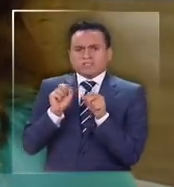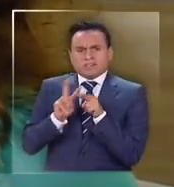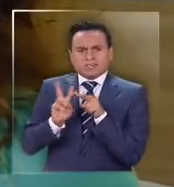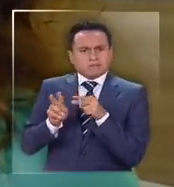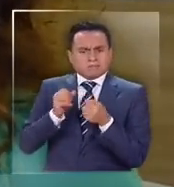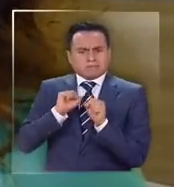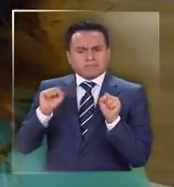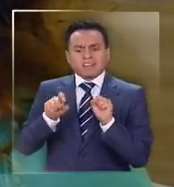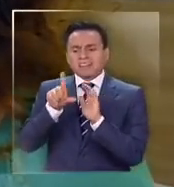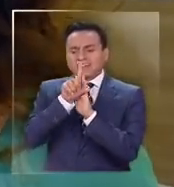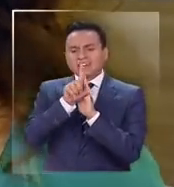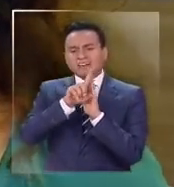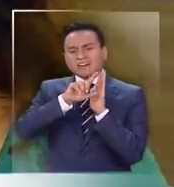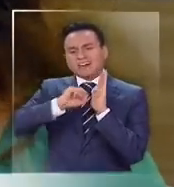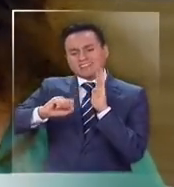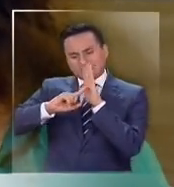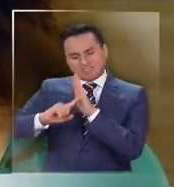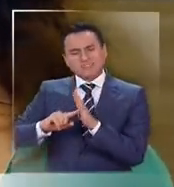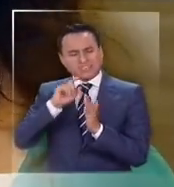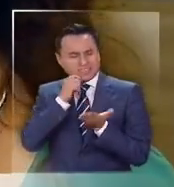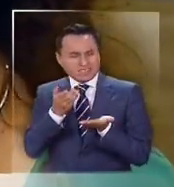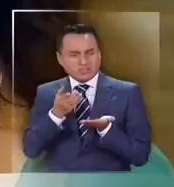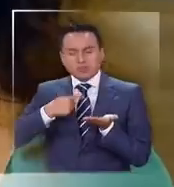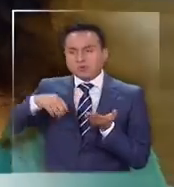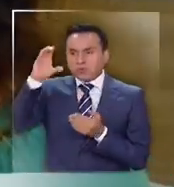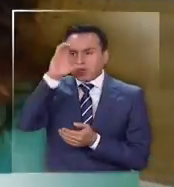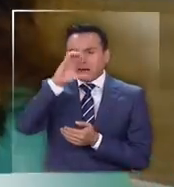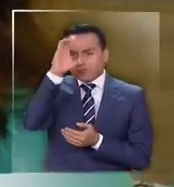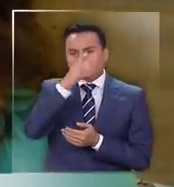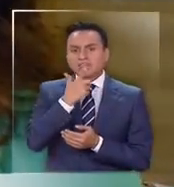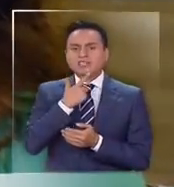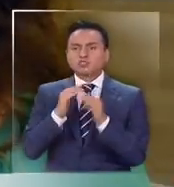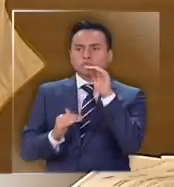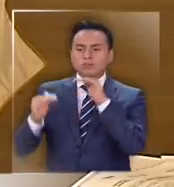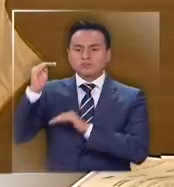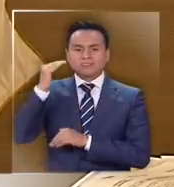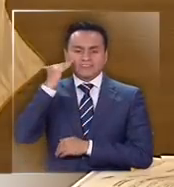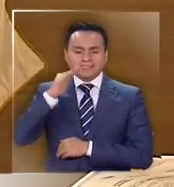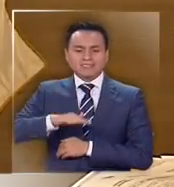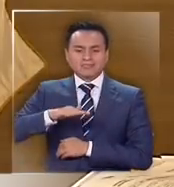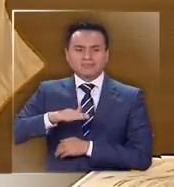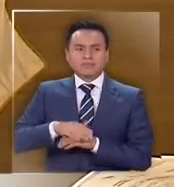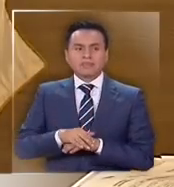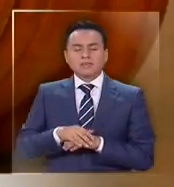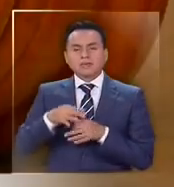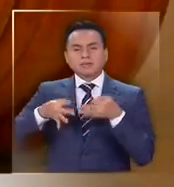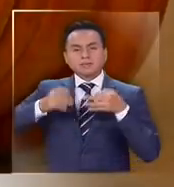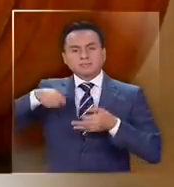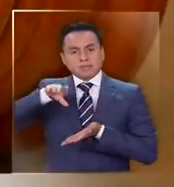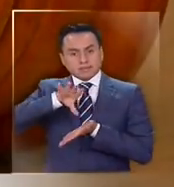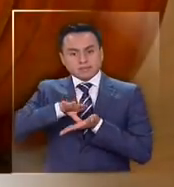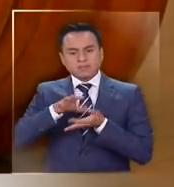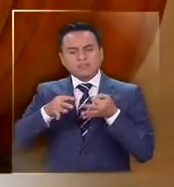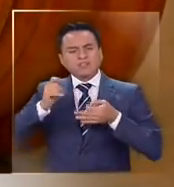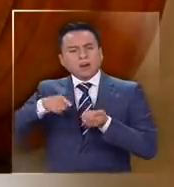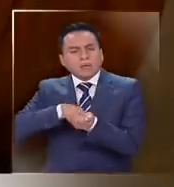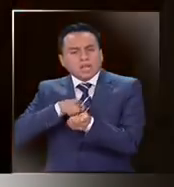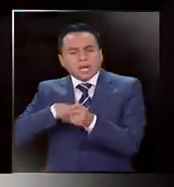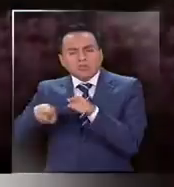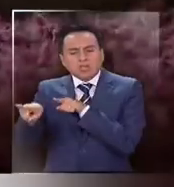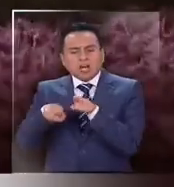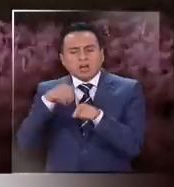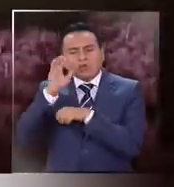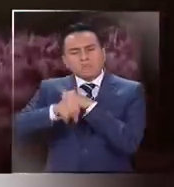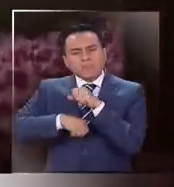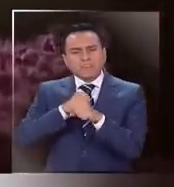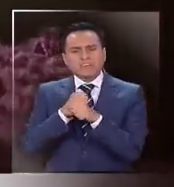tenemos obviamente una ley antidiscriminación y lo que estamos buscando siempre es el interés superior del niño. En el país, los tribunales de familia gestionan